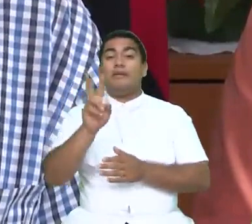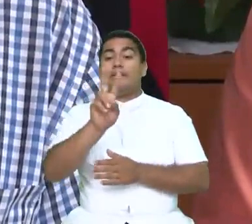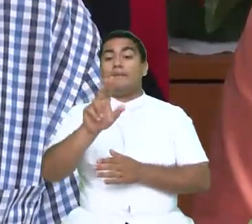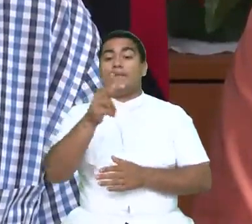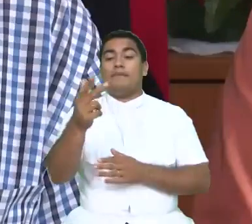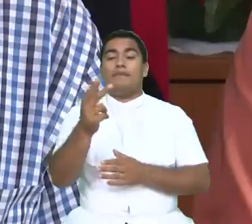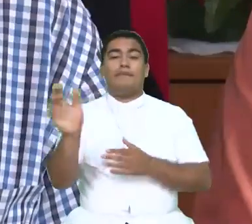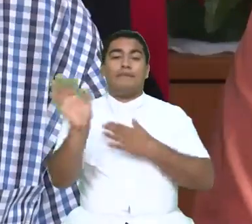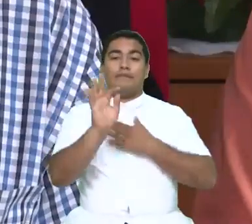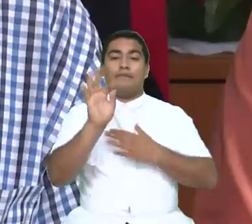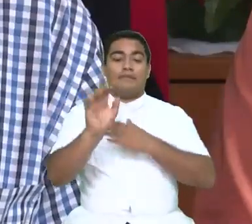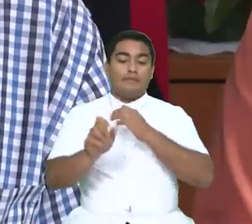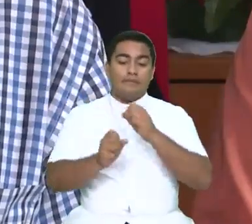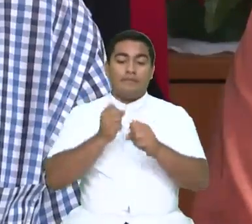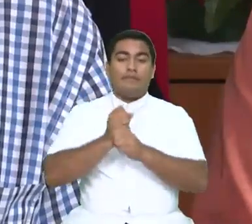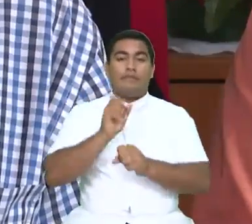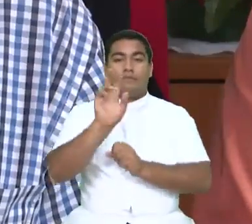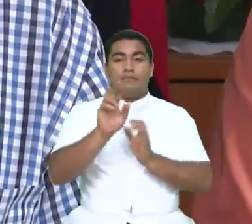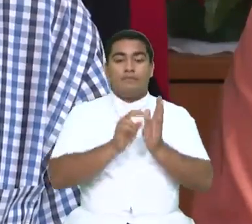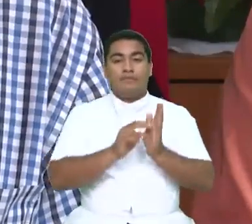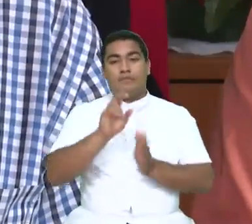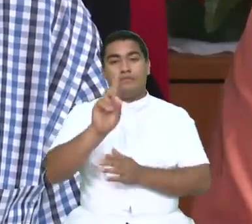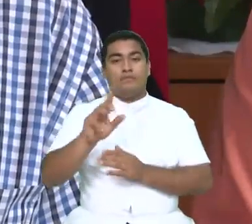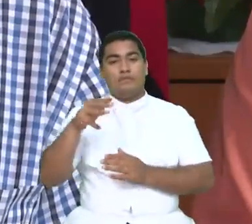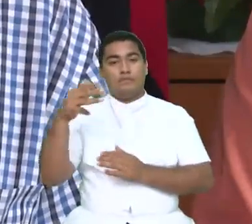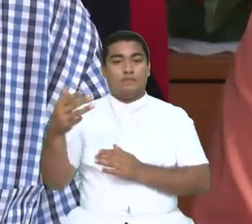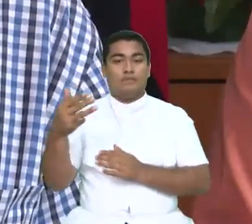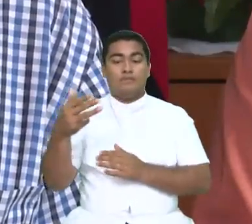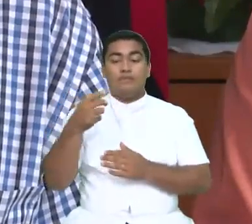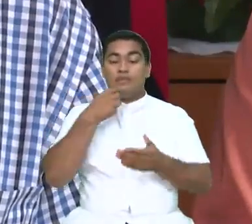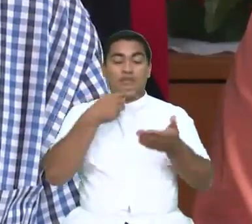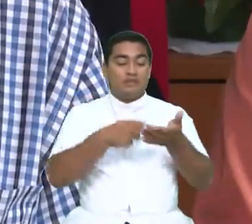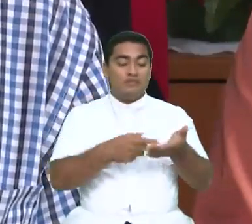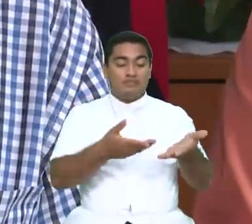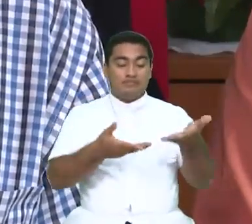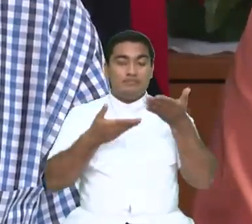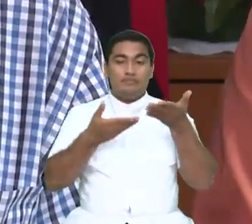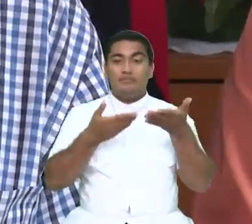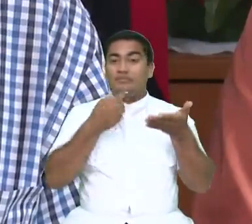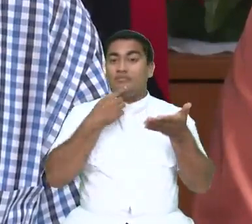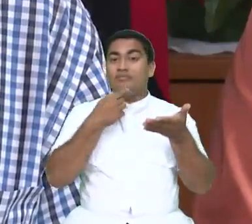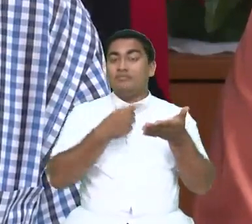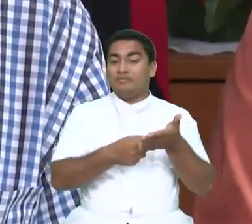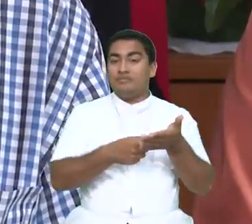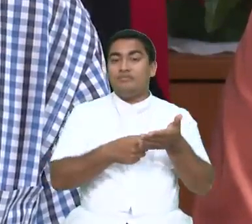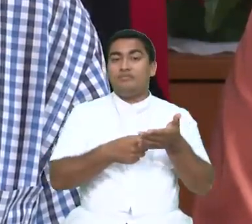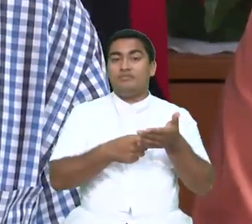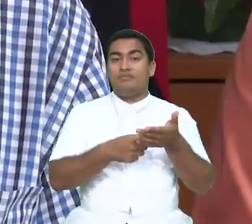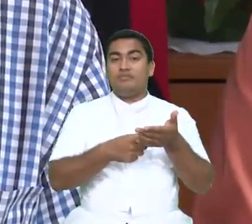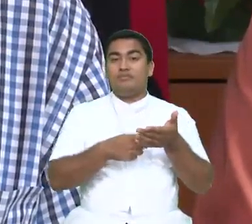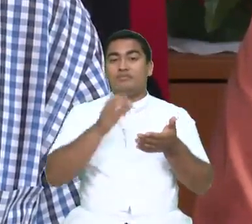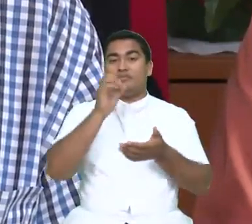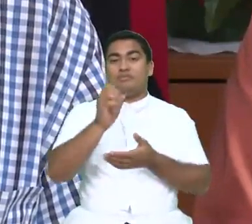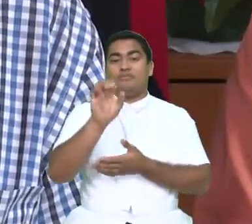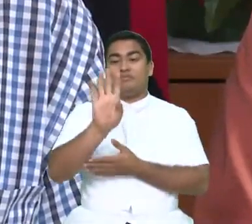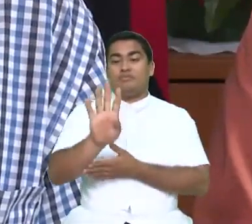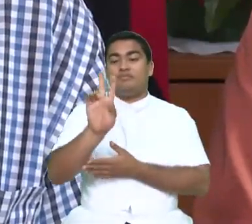año 2019. La presente circular técnica modifica la circular técnica